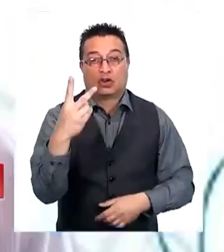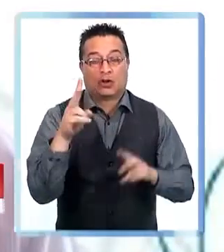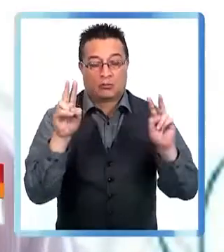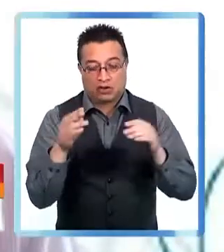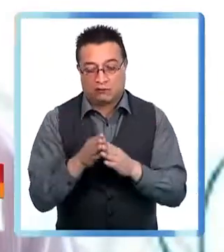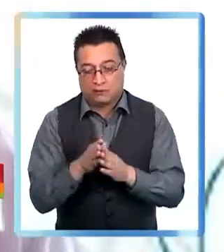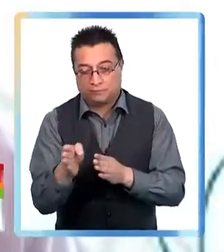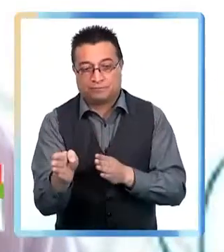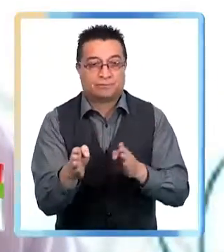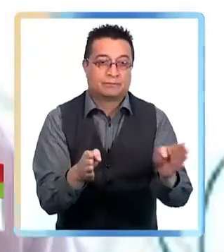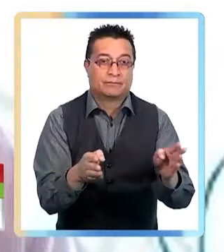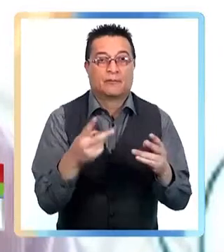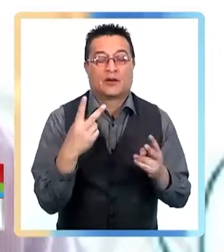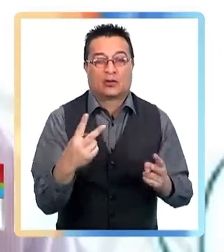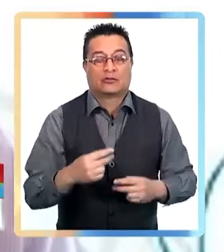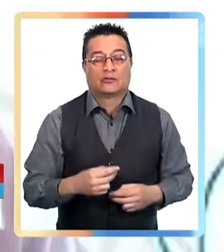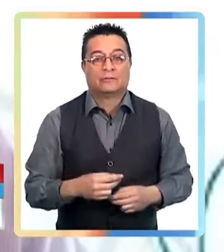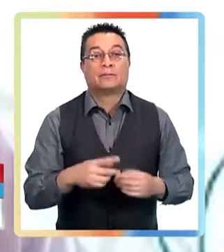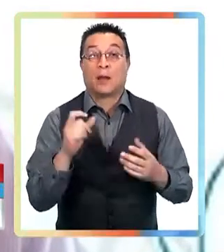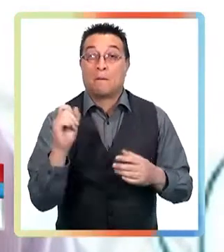dos razones. En primer lugar,